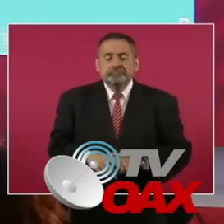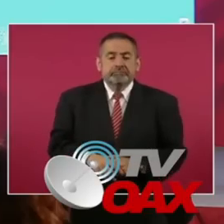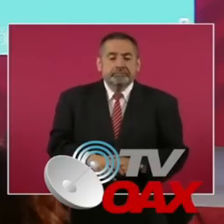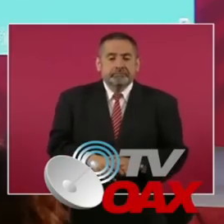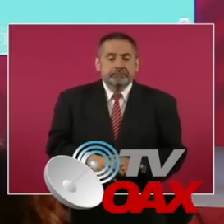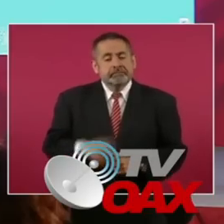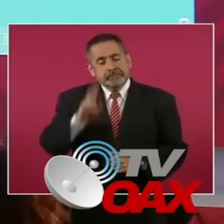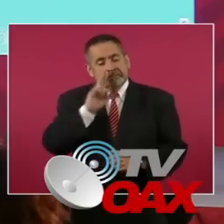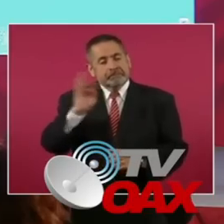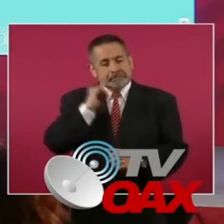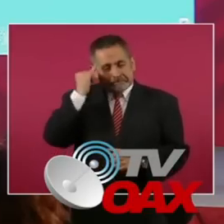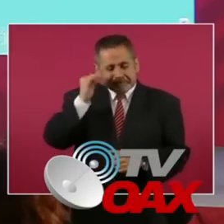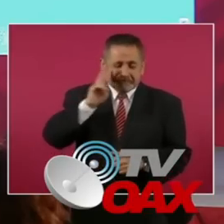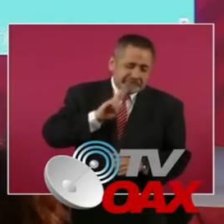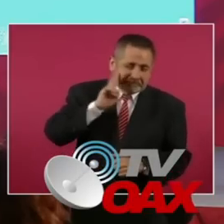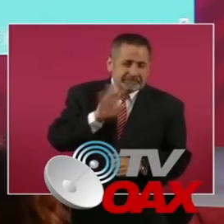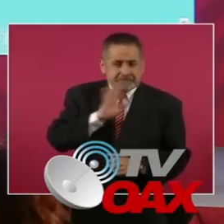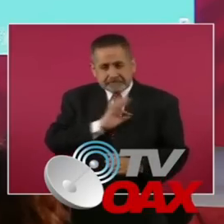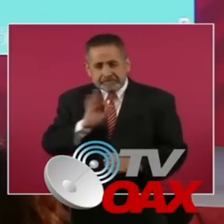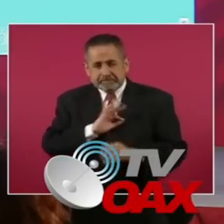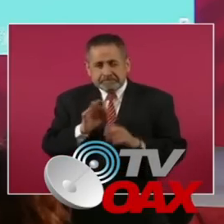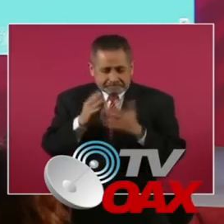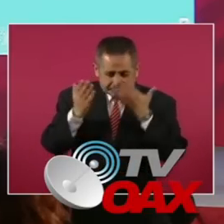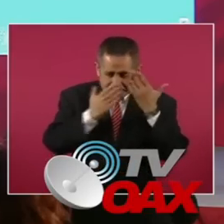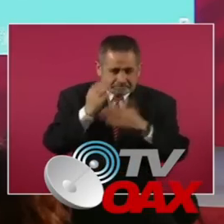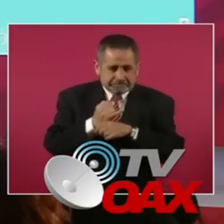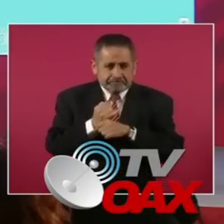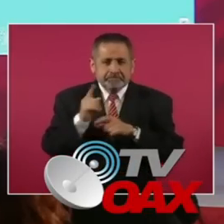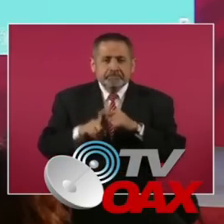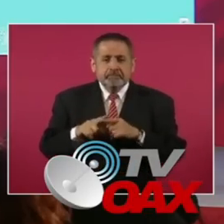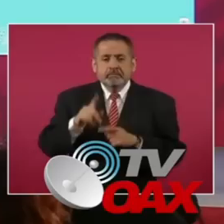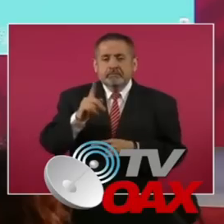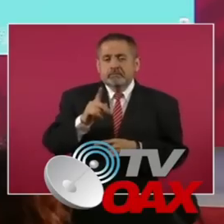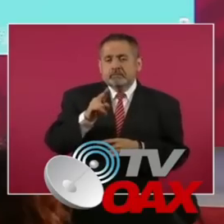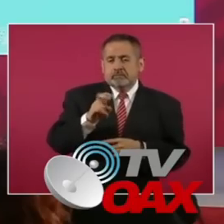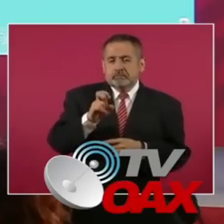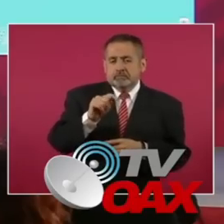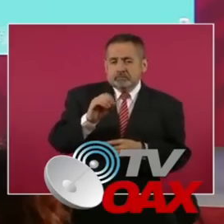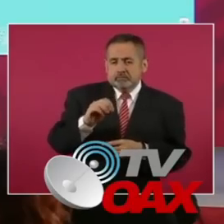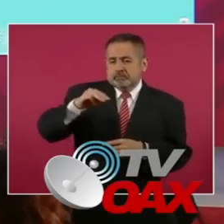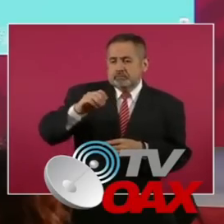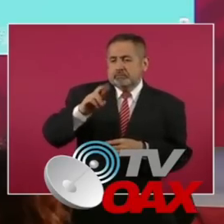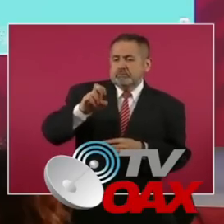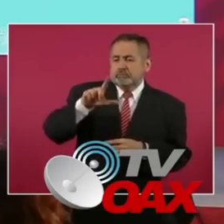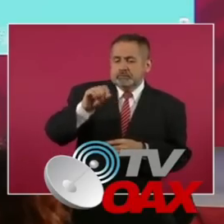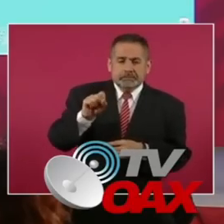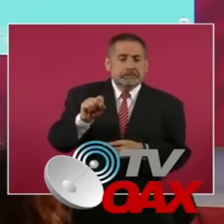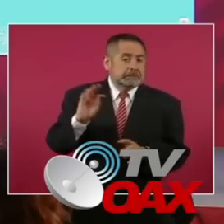Hay una posibilidad que se está explorando en Puerto Morelos.